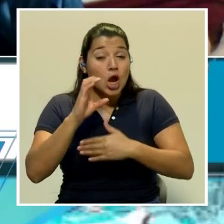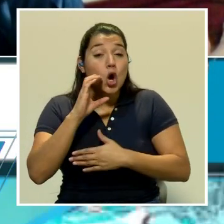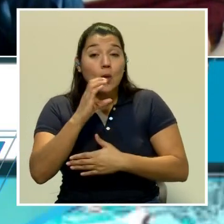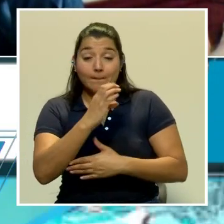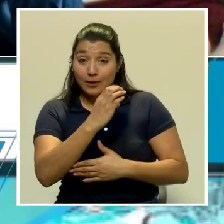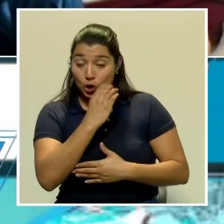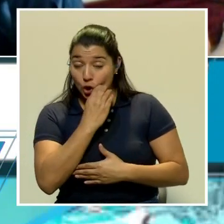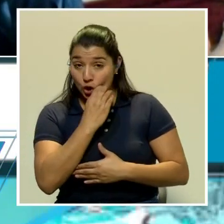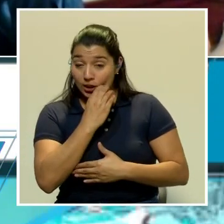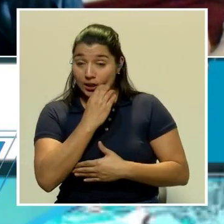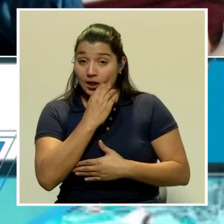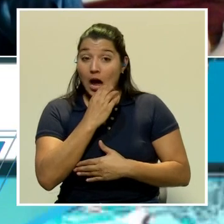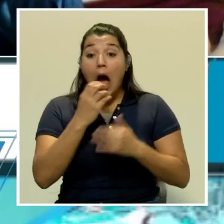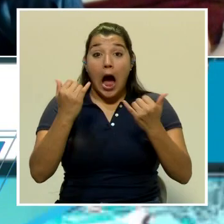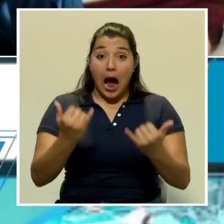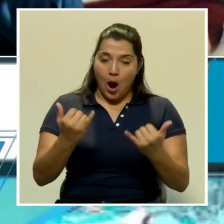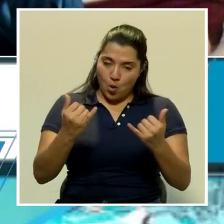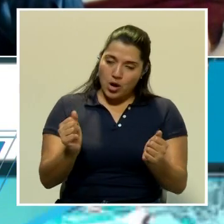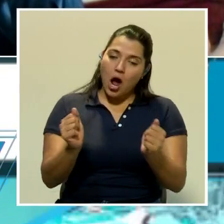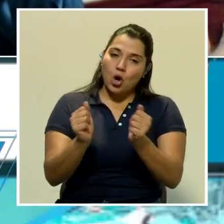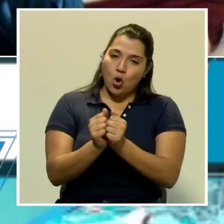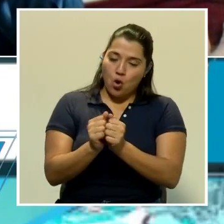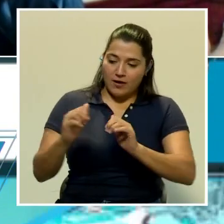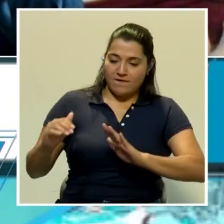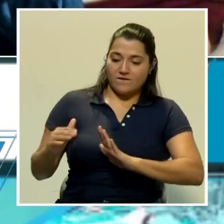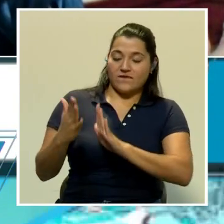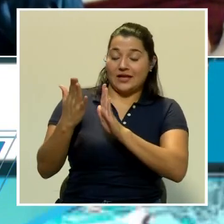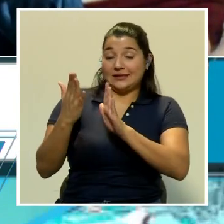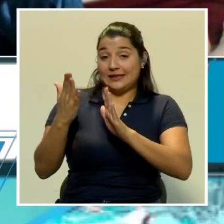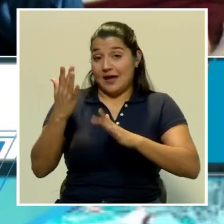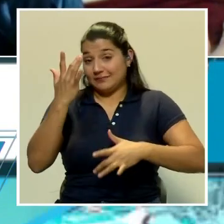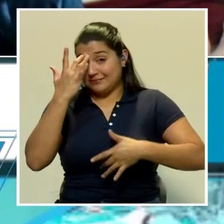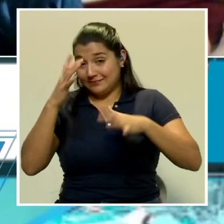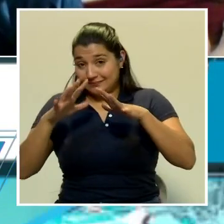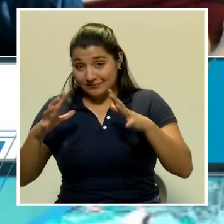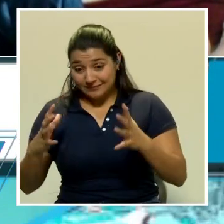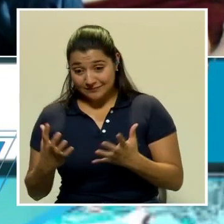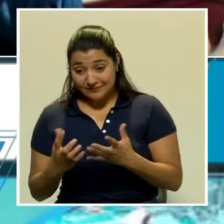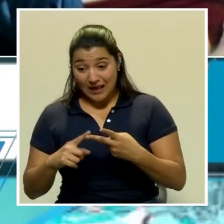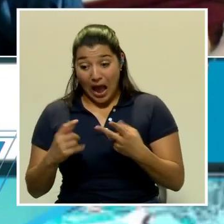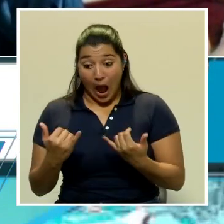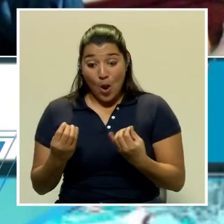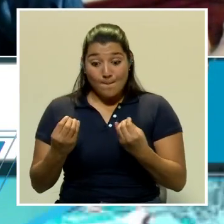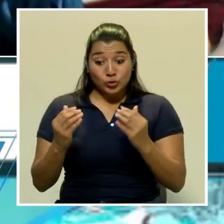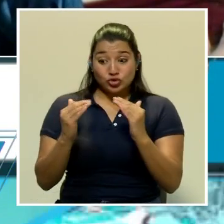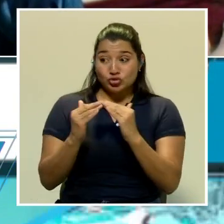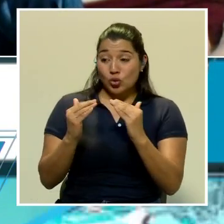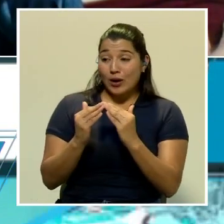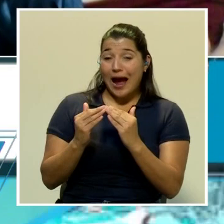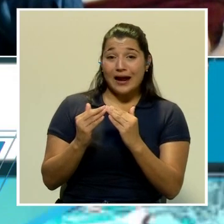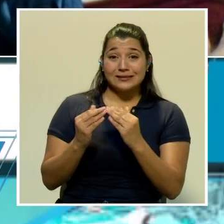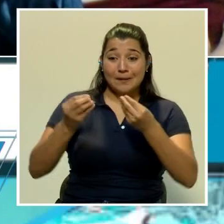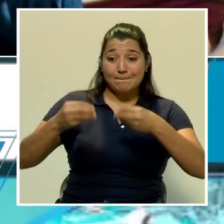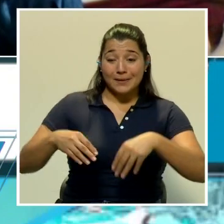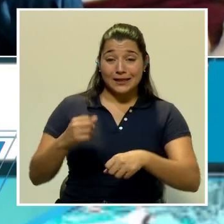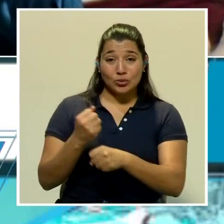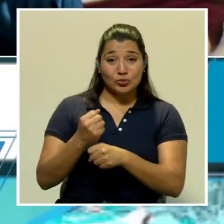los comedores escolares. Hoy, con la crisis económica, con tantos hogares en desempleo, con personas